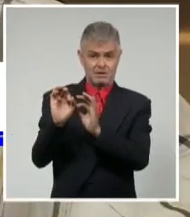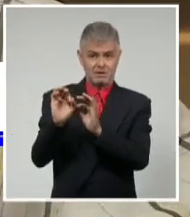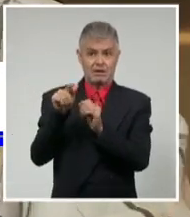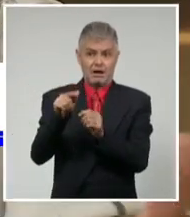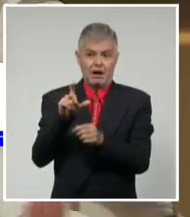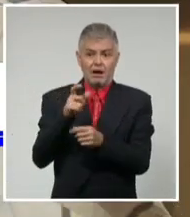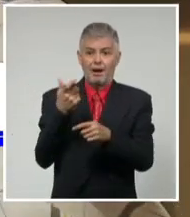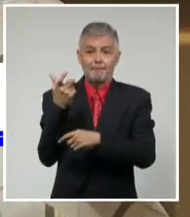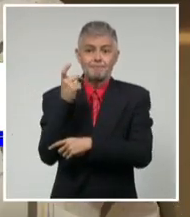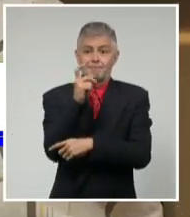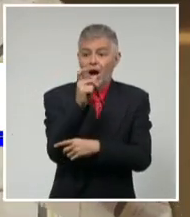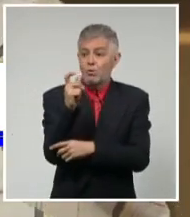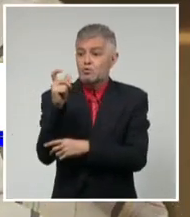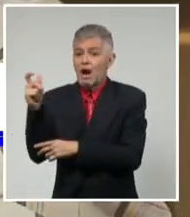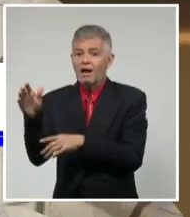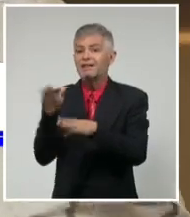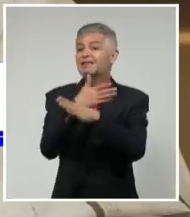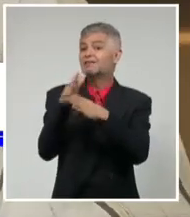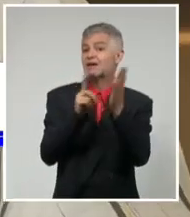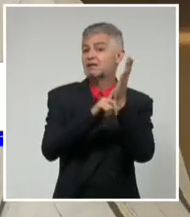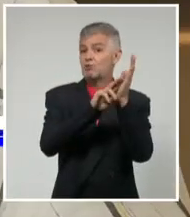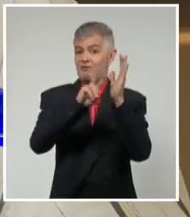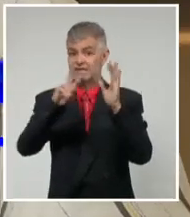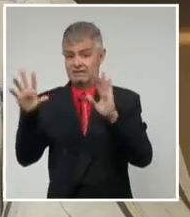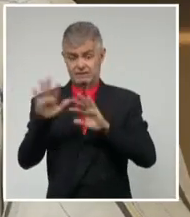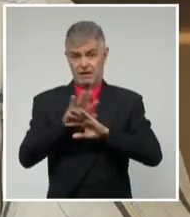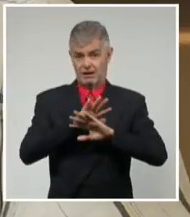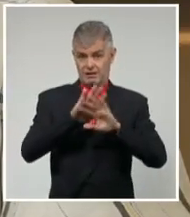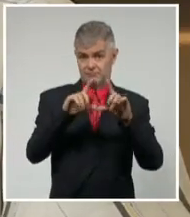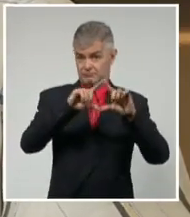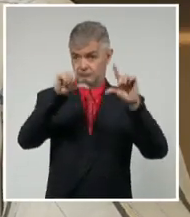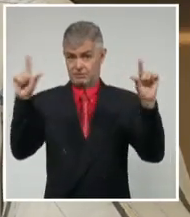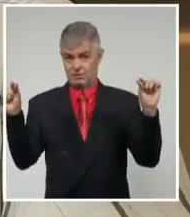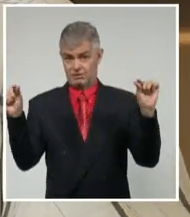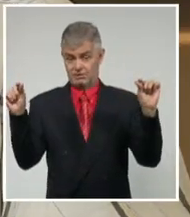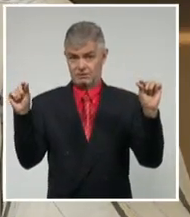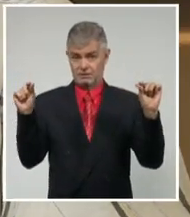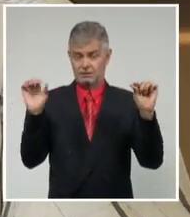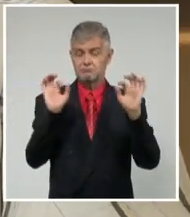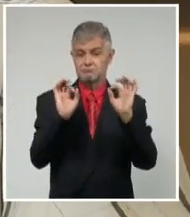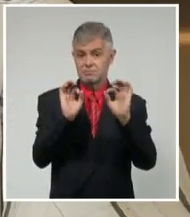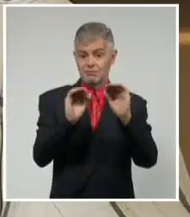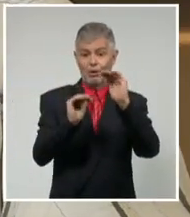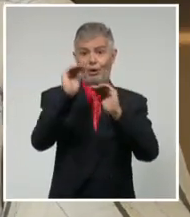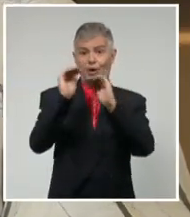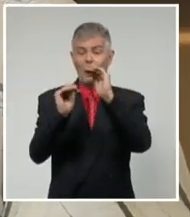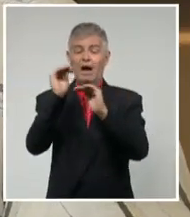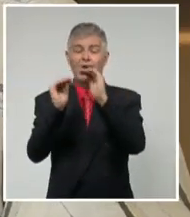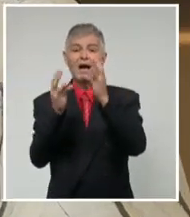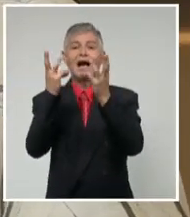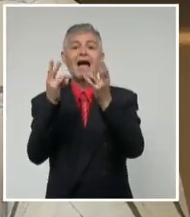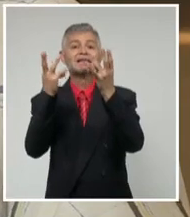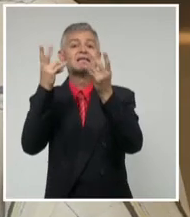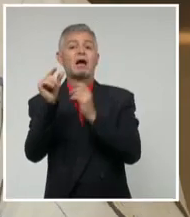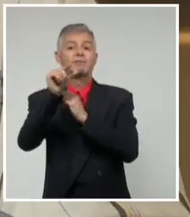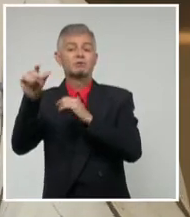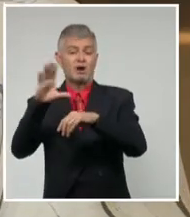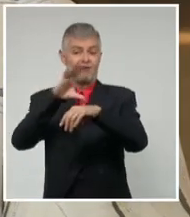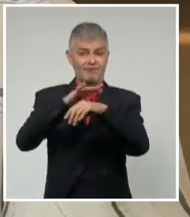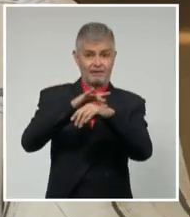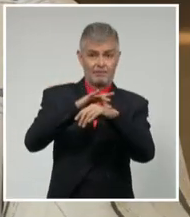las siguientes provincias que estaban en orden en la escala de la incidencia de la enfermedad. Y en eso surge